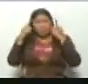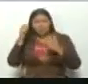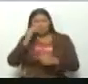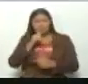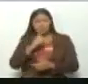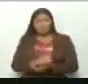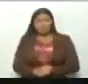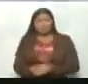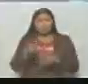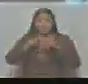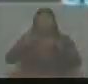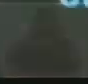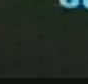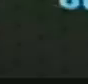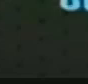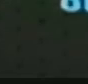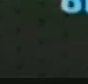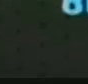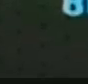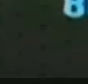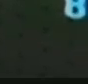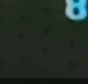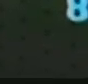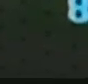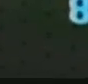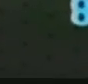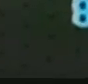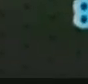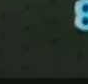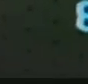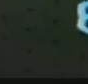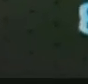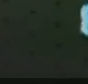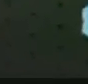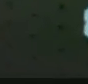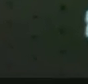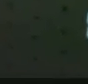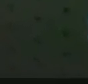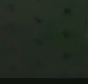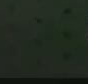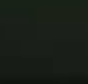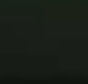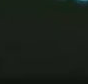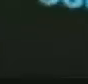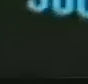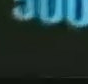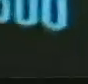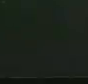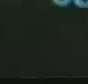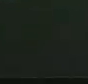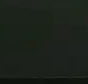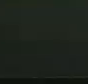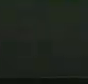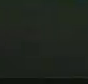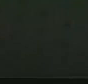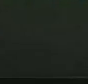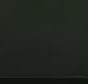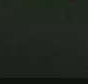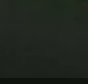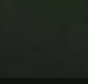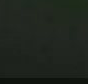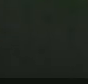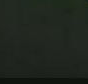sábado, estaban los niños y me llevaron a cada uno de sus salones. Y allí está la Fuerza Armada. ¿Cuál es lo importante de esto? Que se elaboran